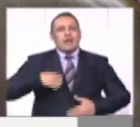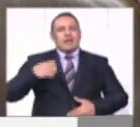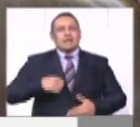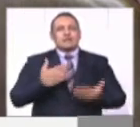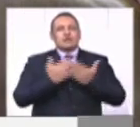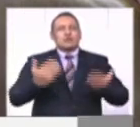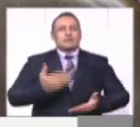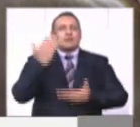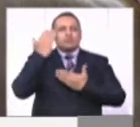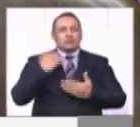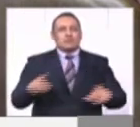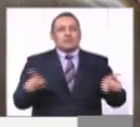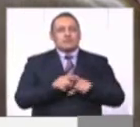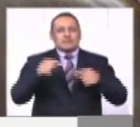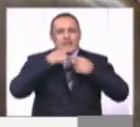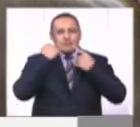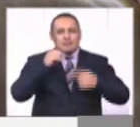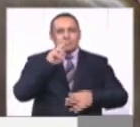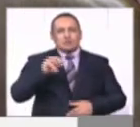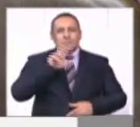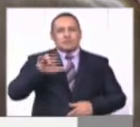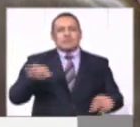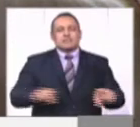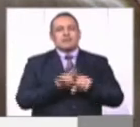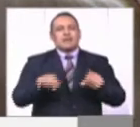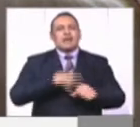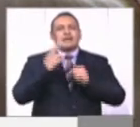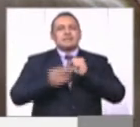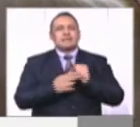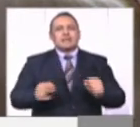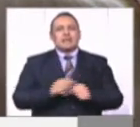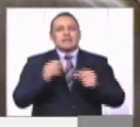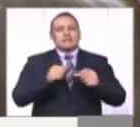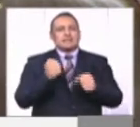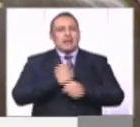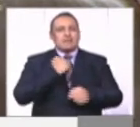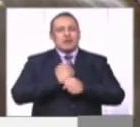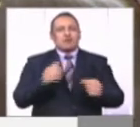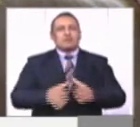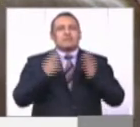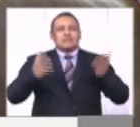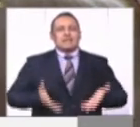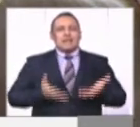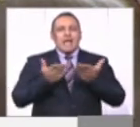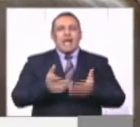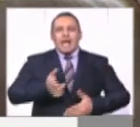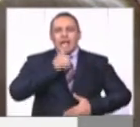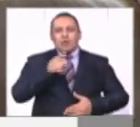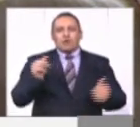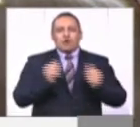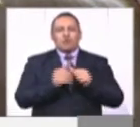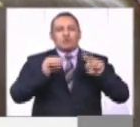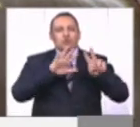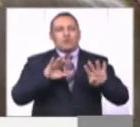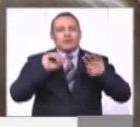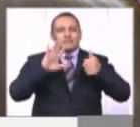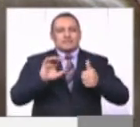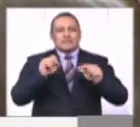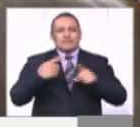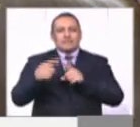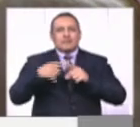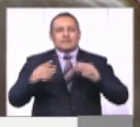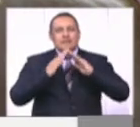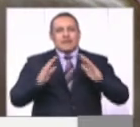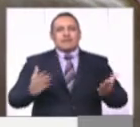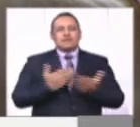piura en marzo del 2023 para garantizar la megaobra que dará agua a 96 asentamientos